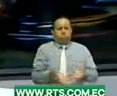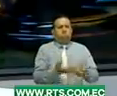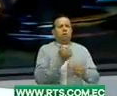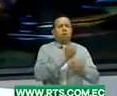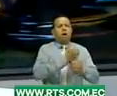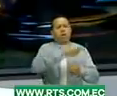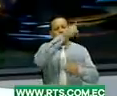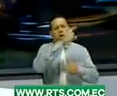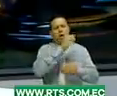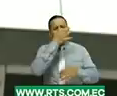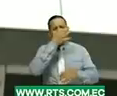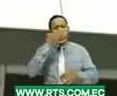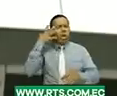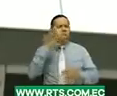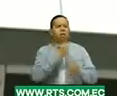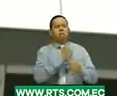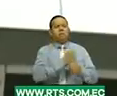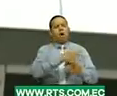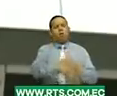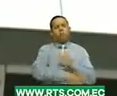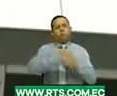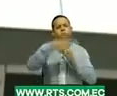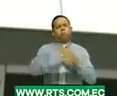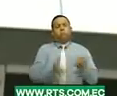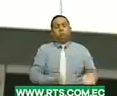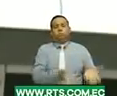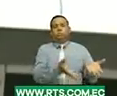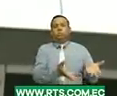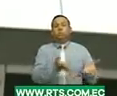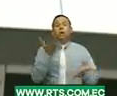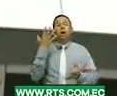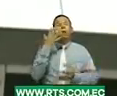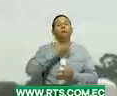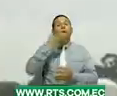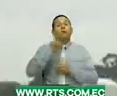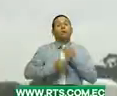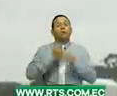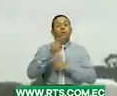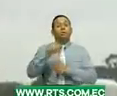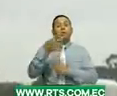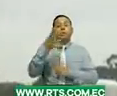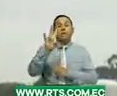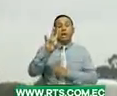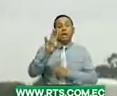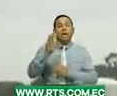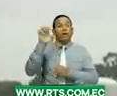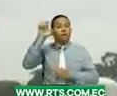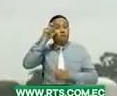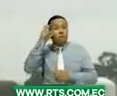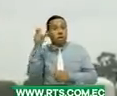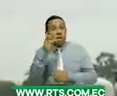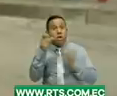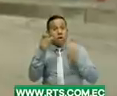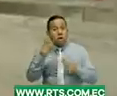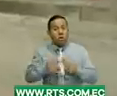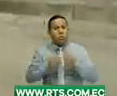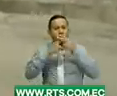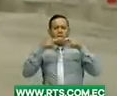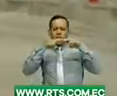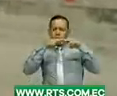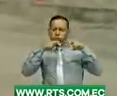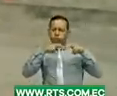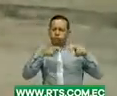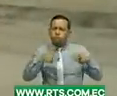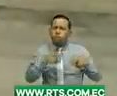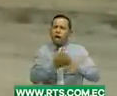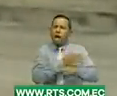ecuatoriana. Fue en agosto del 2017 que la Fiscalía General del Estado inició una indagación previa por la entrega del campo